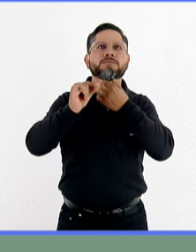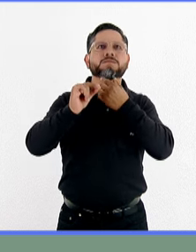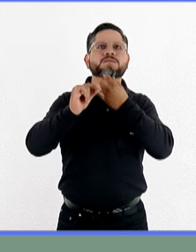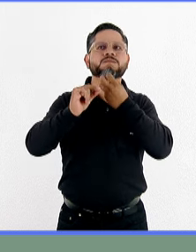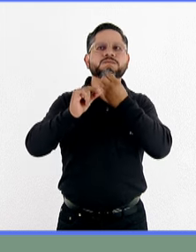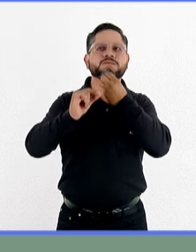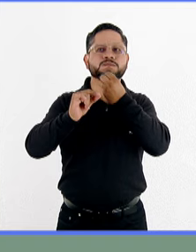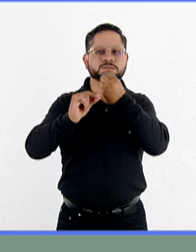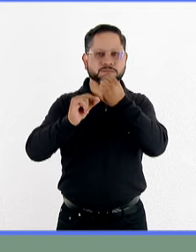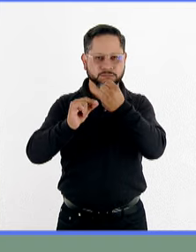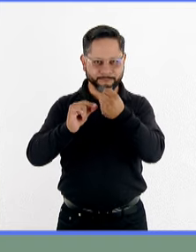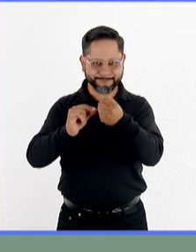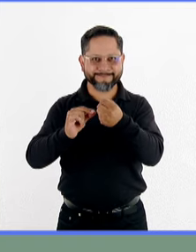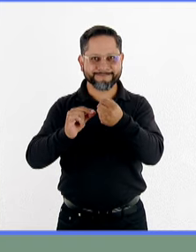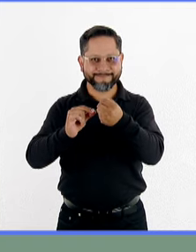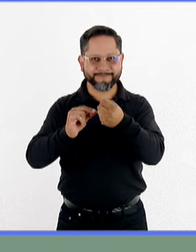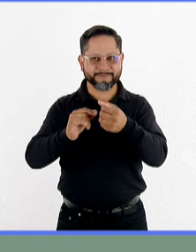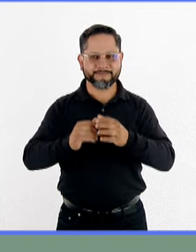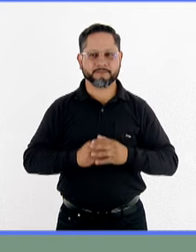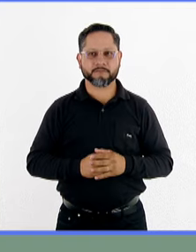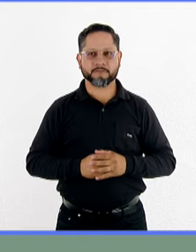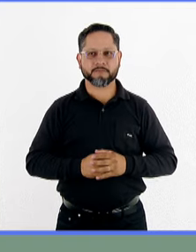bronquios.